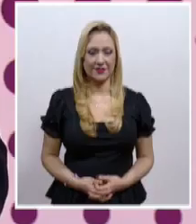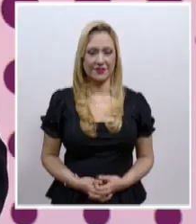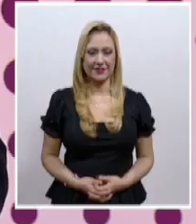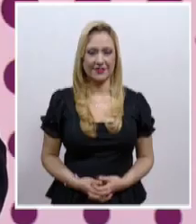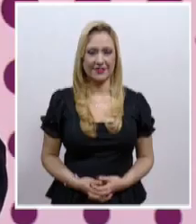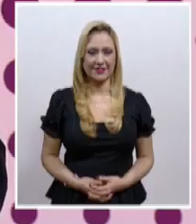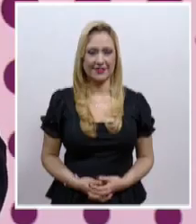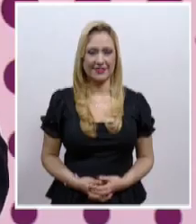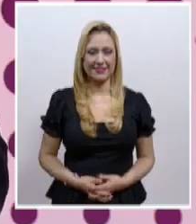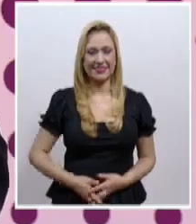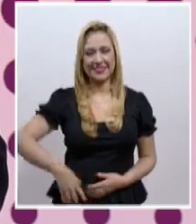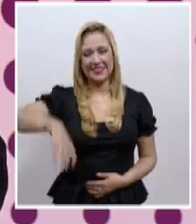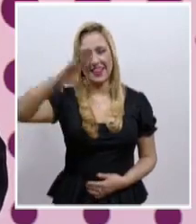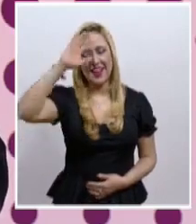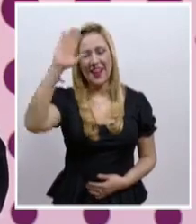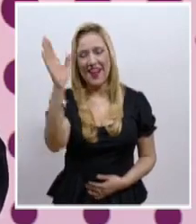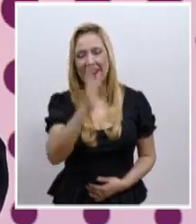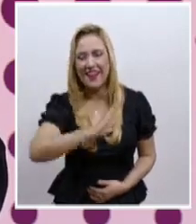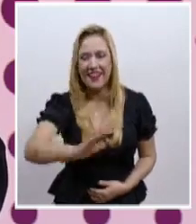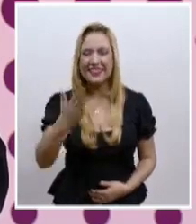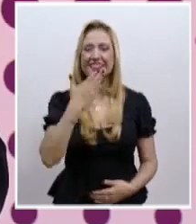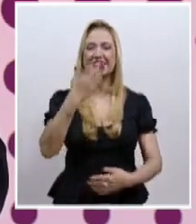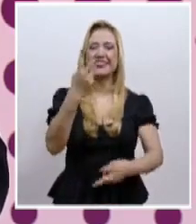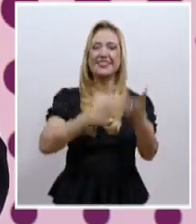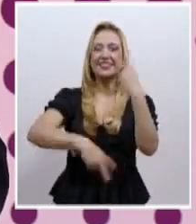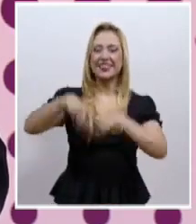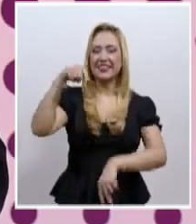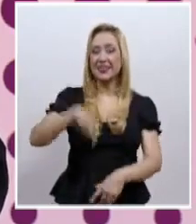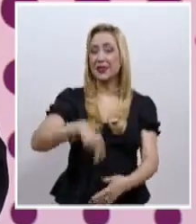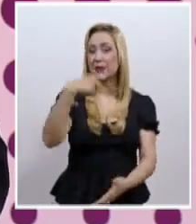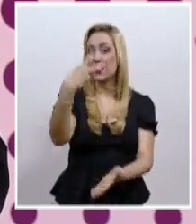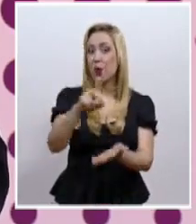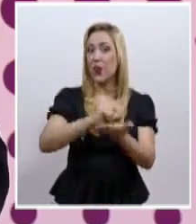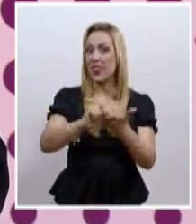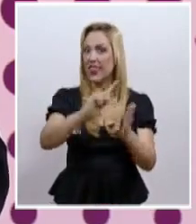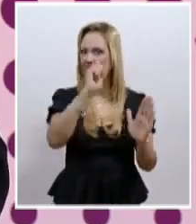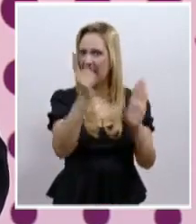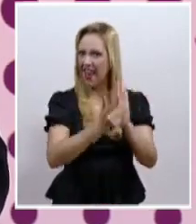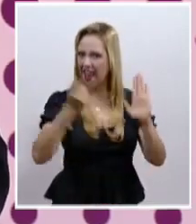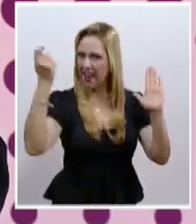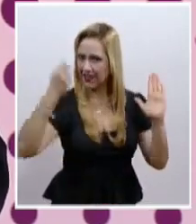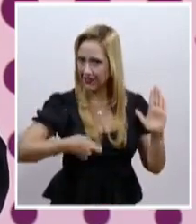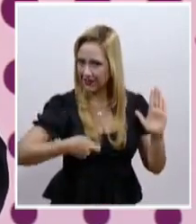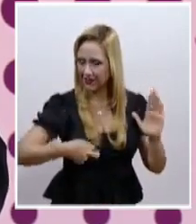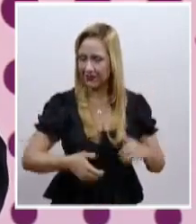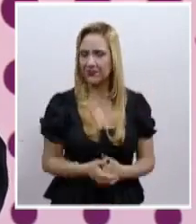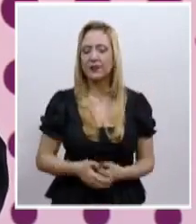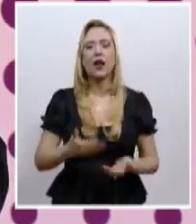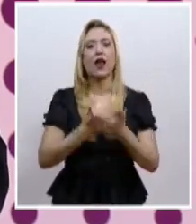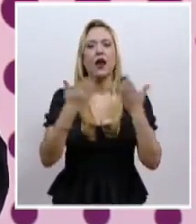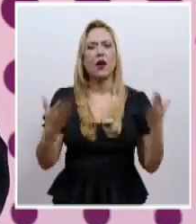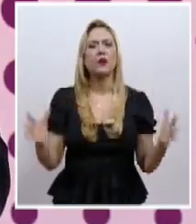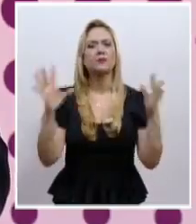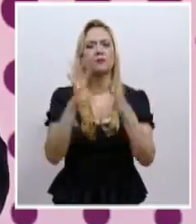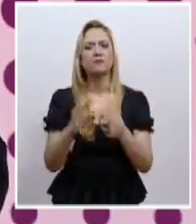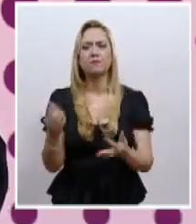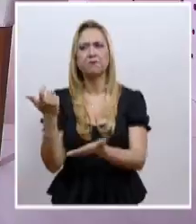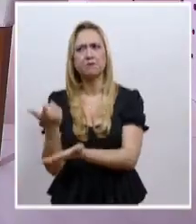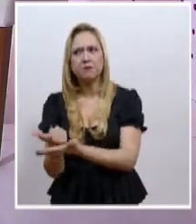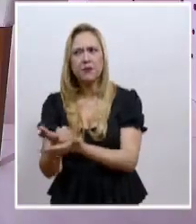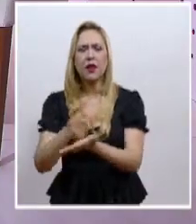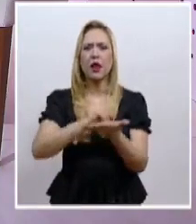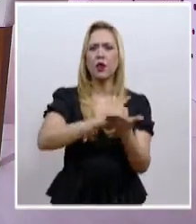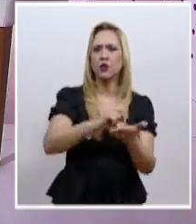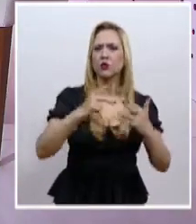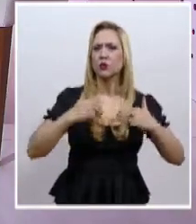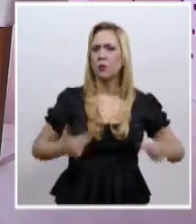Hola, bienvenidos y bienvenidas a su programa Tus Derechos. El día de hoy vamos a platicar sobre la relación que existe entre economía y derechos humanos.